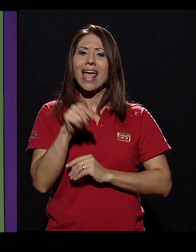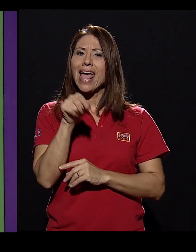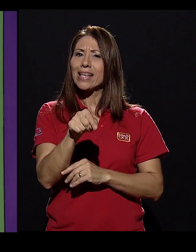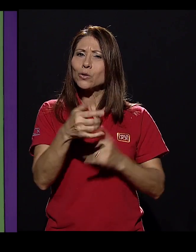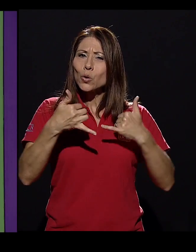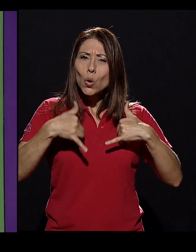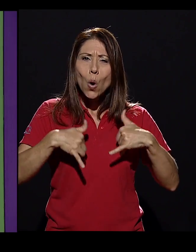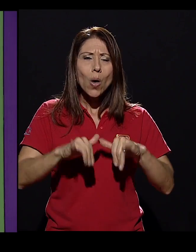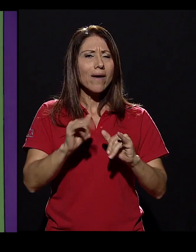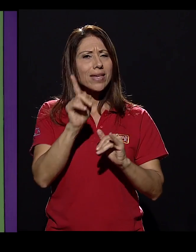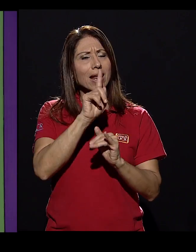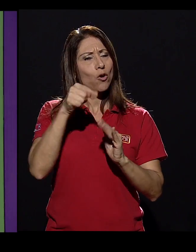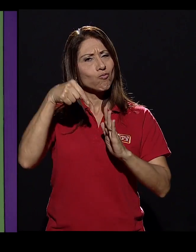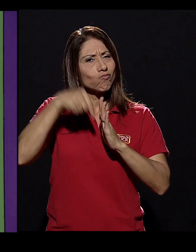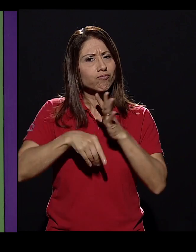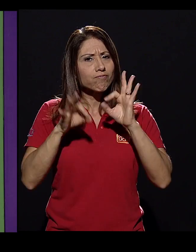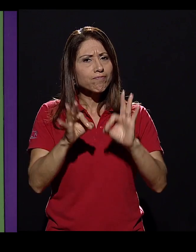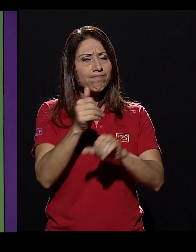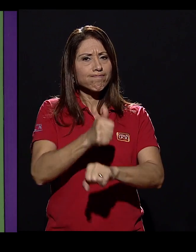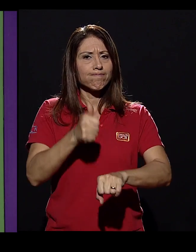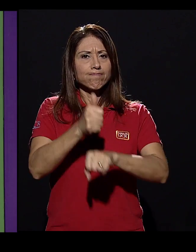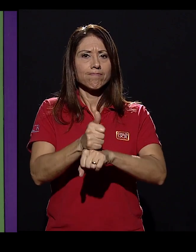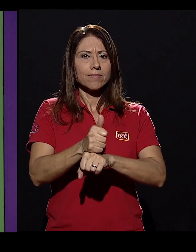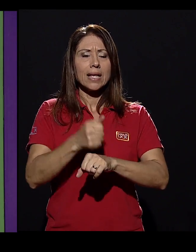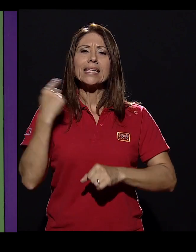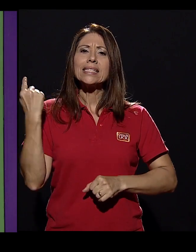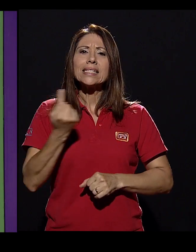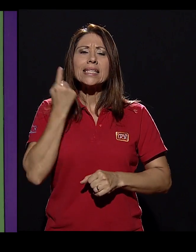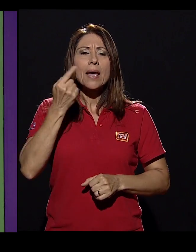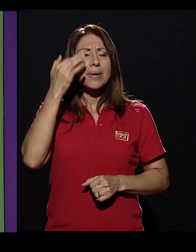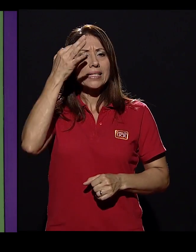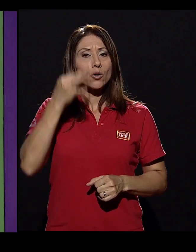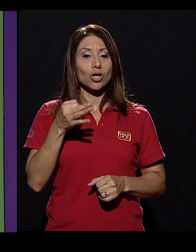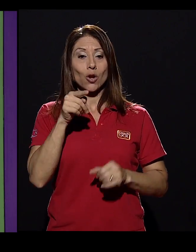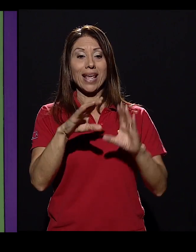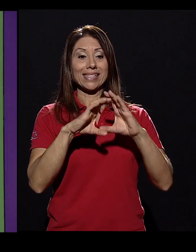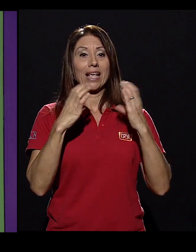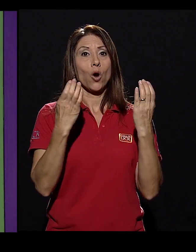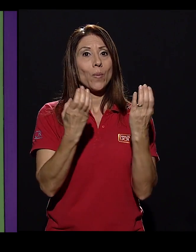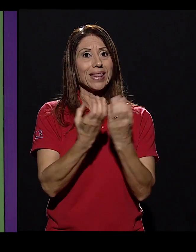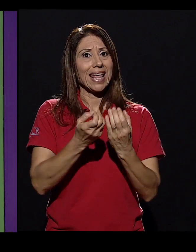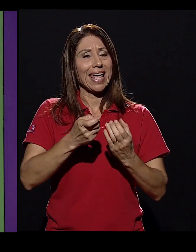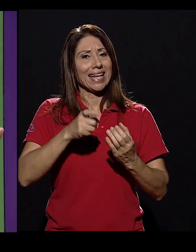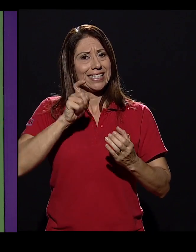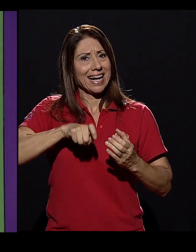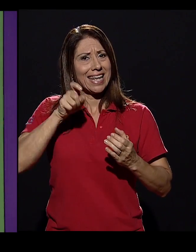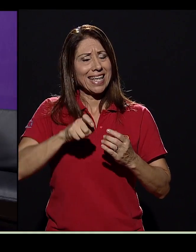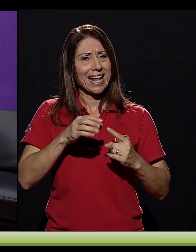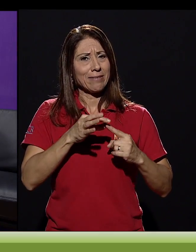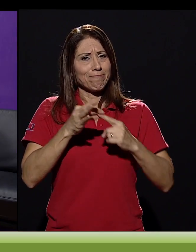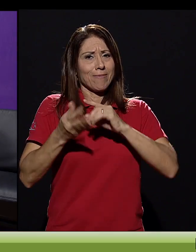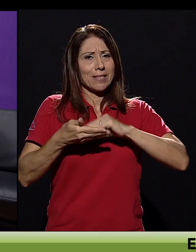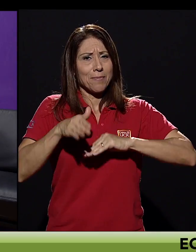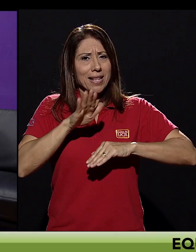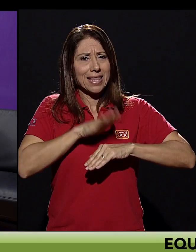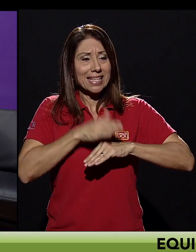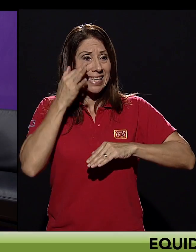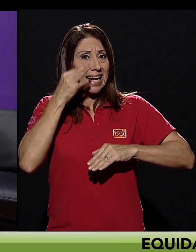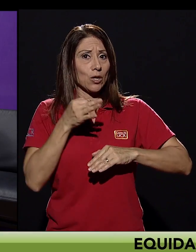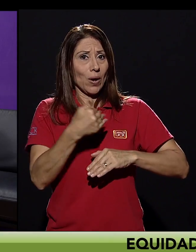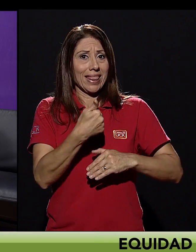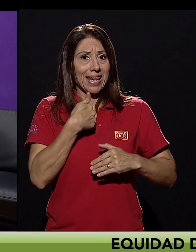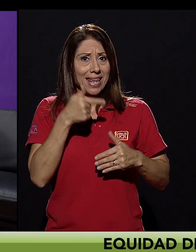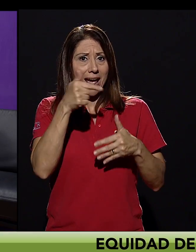no ha logrado calar tan profundamente. Siempre se consideró que este comité, por el nivel de expertise que requería, tenía ese elemento, pero